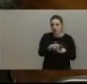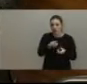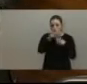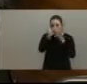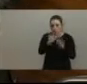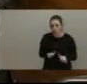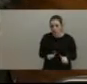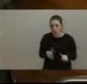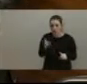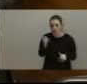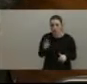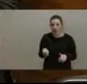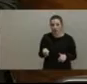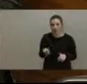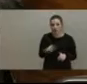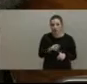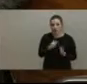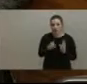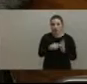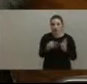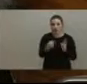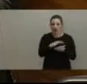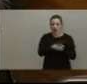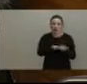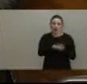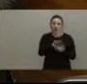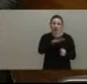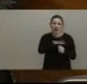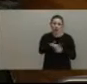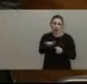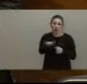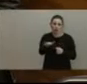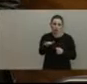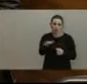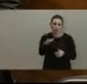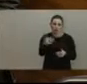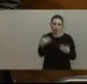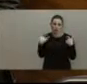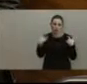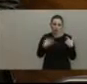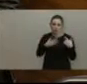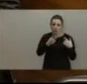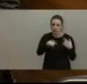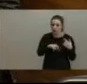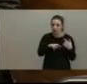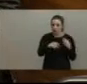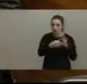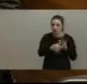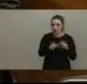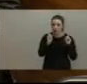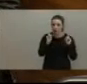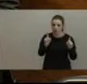sobre todo en la parte que toca a nuestro ámbito competencial de educación,